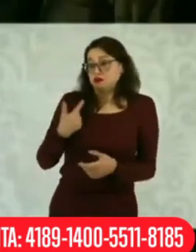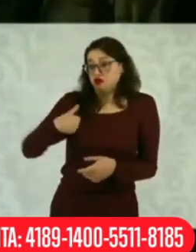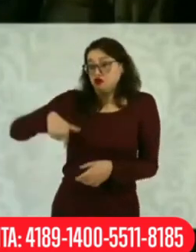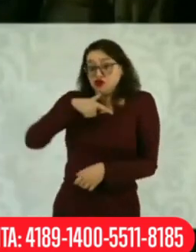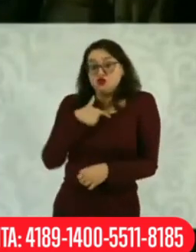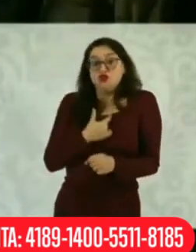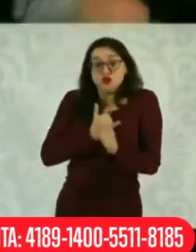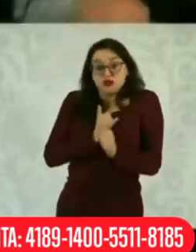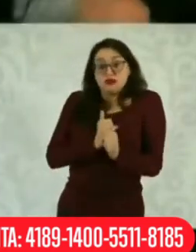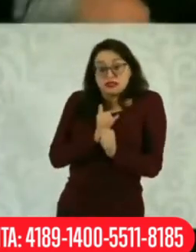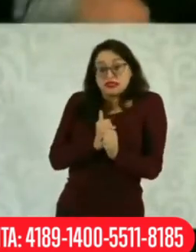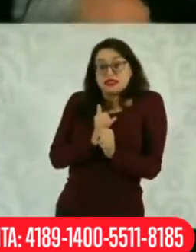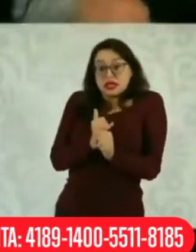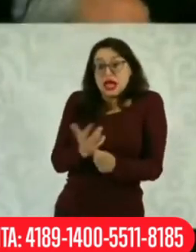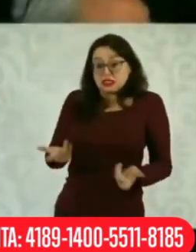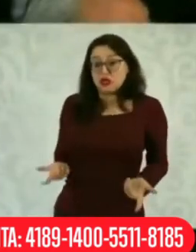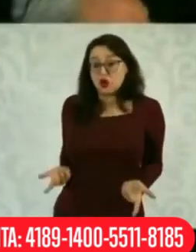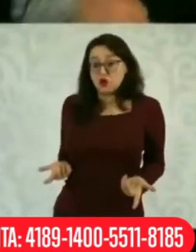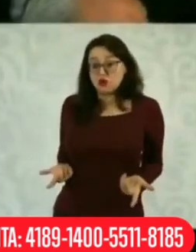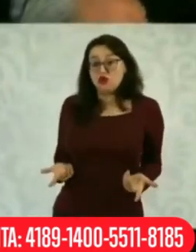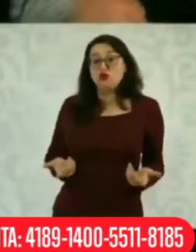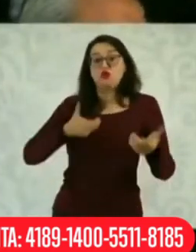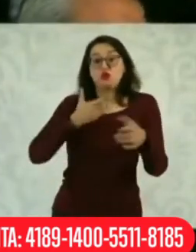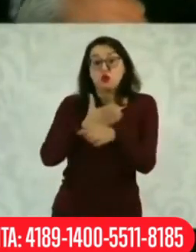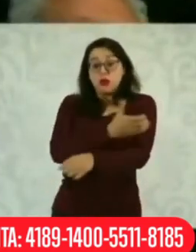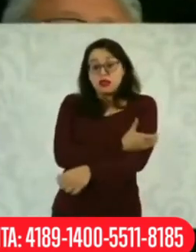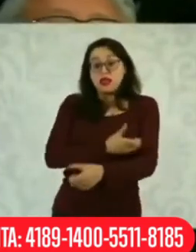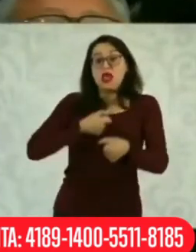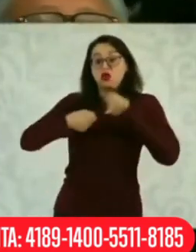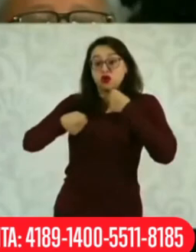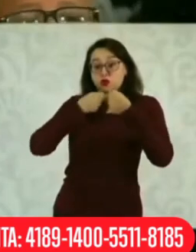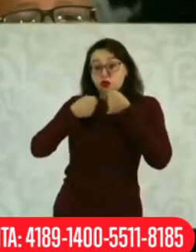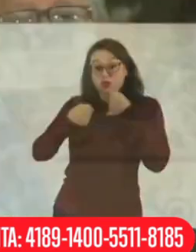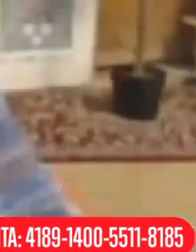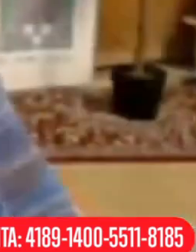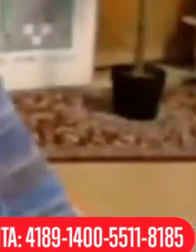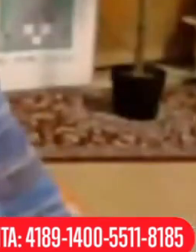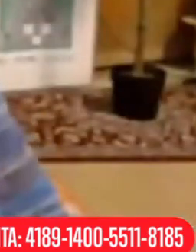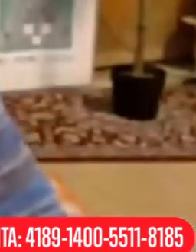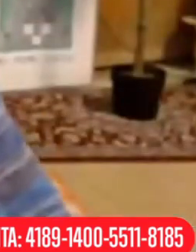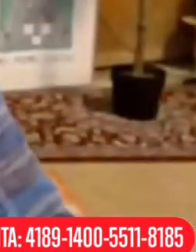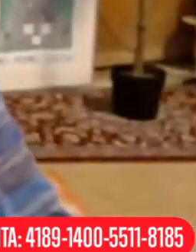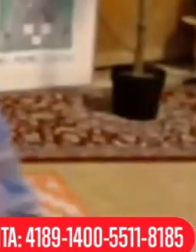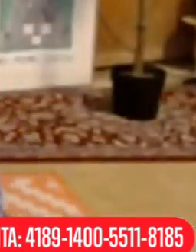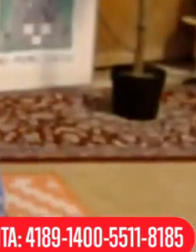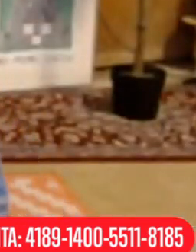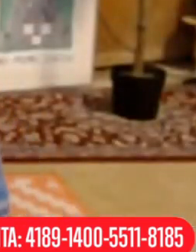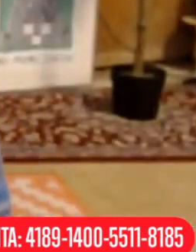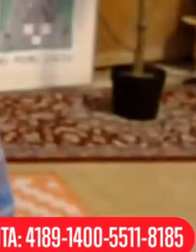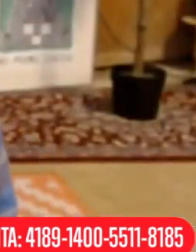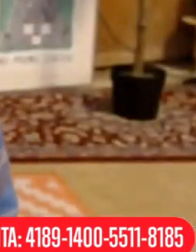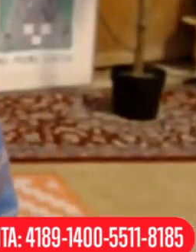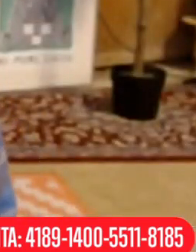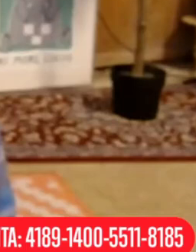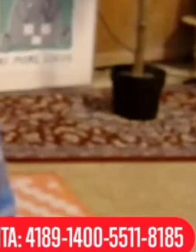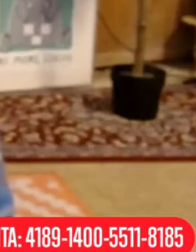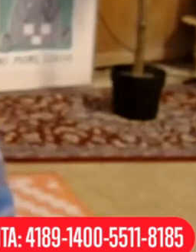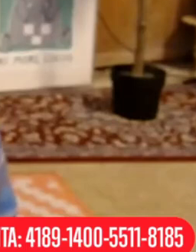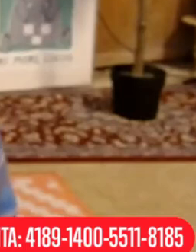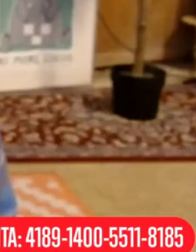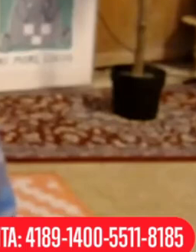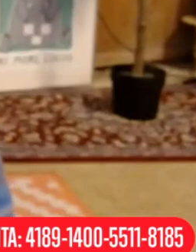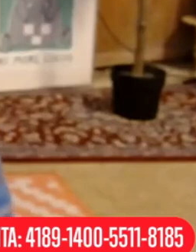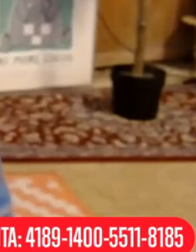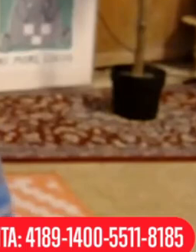La investigación se hizo por parte de compañeros pues reporteros. siguió la necedad de Dalila Escobar. Qué desesperante es esto, de verdad,